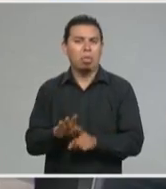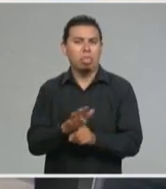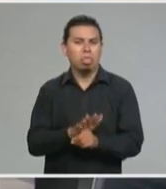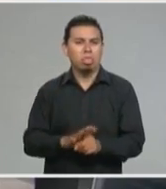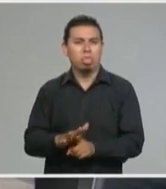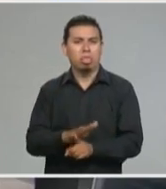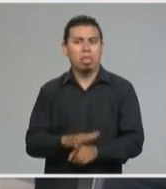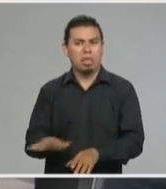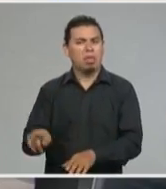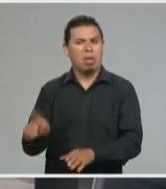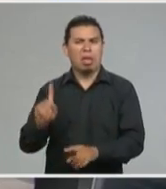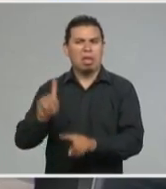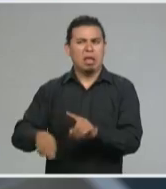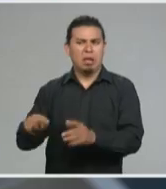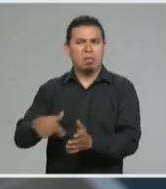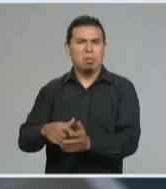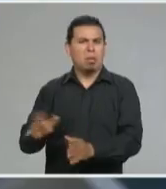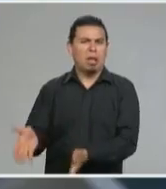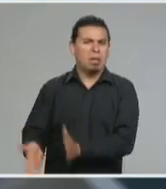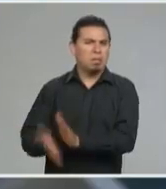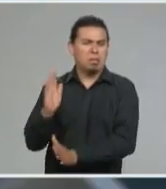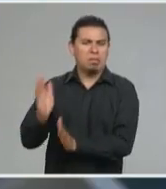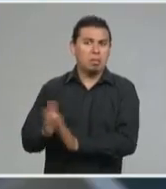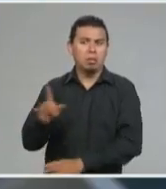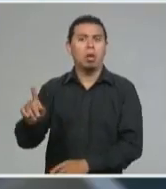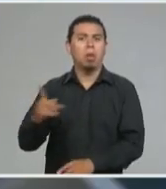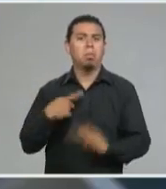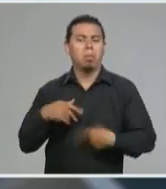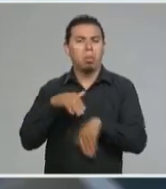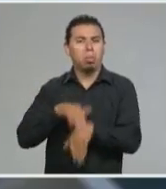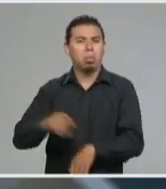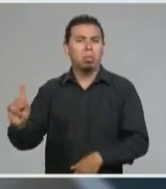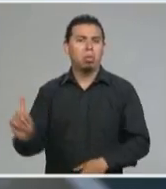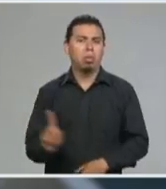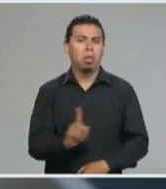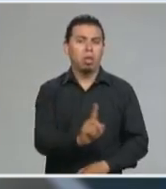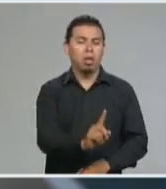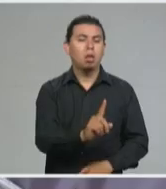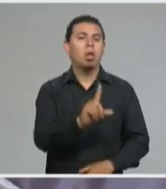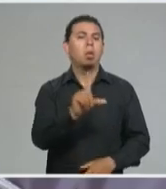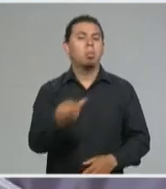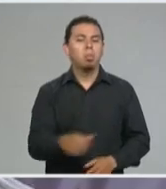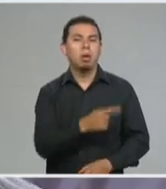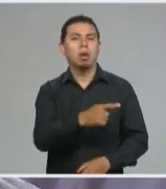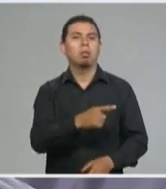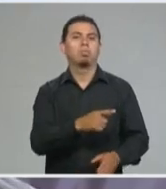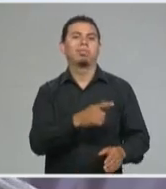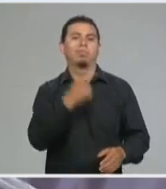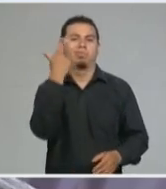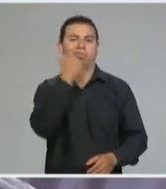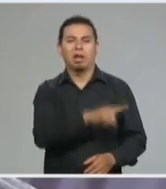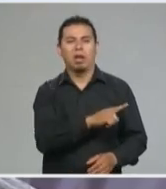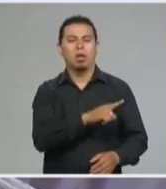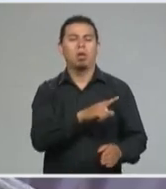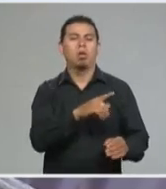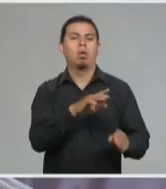los o las seducen y les hacen huir de sus comunidades solo para enfrentarse a la realidad de